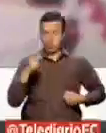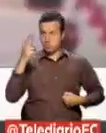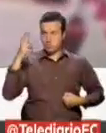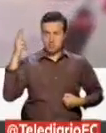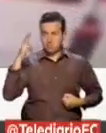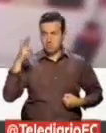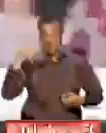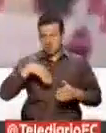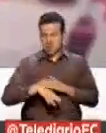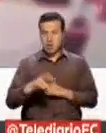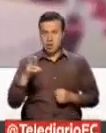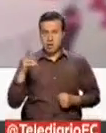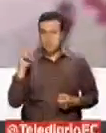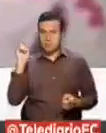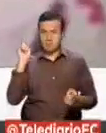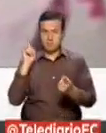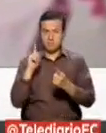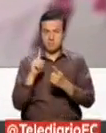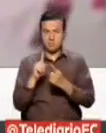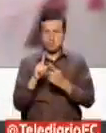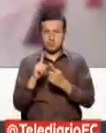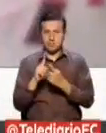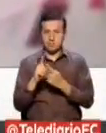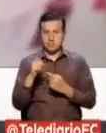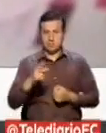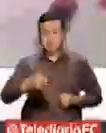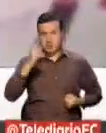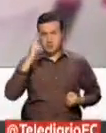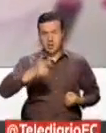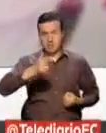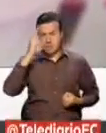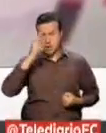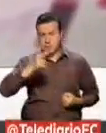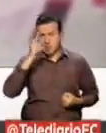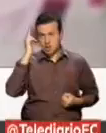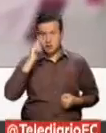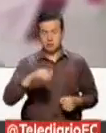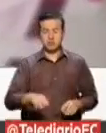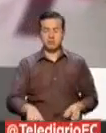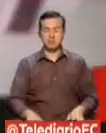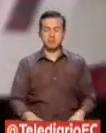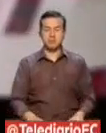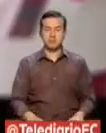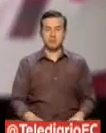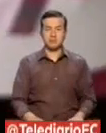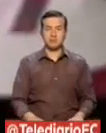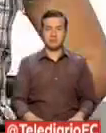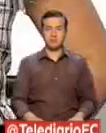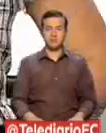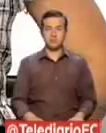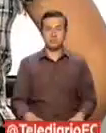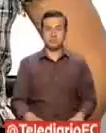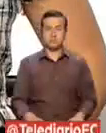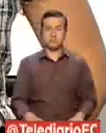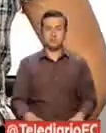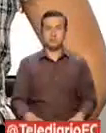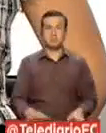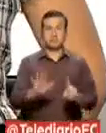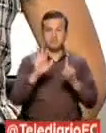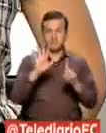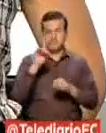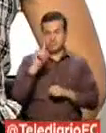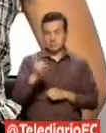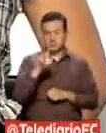la otra, acercándose al altar donde se encontraba el pastor. 6 de la